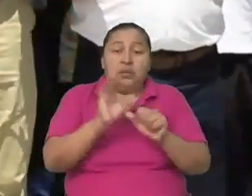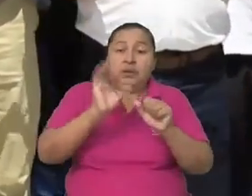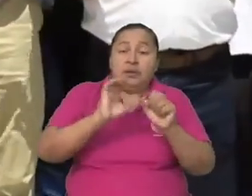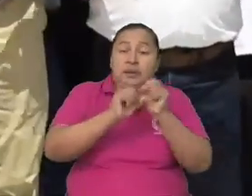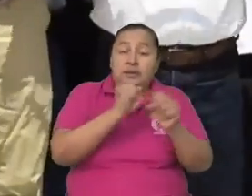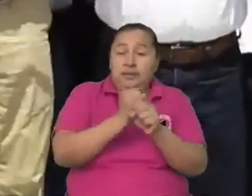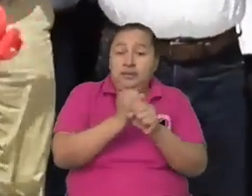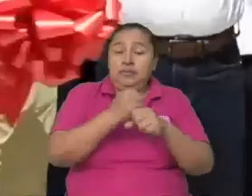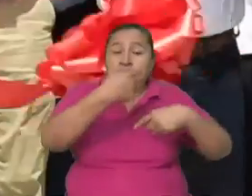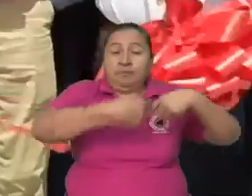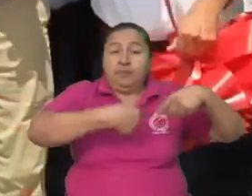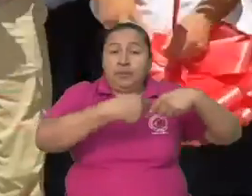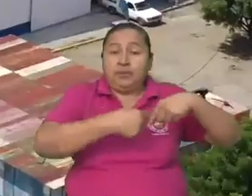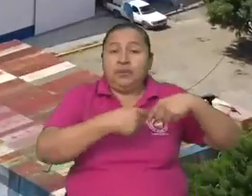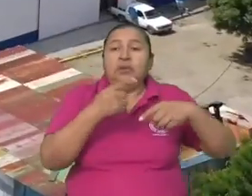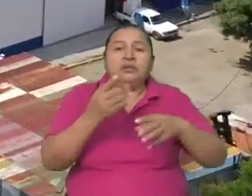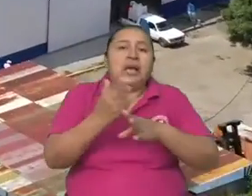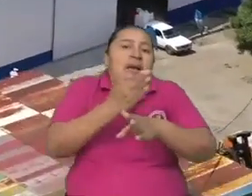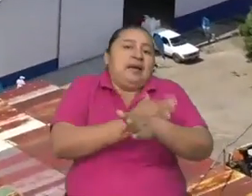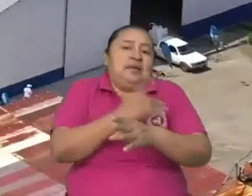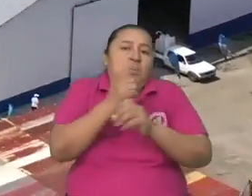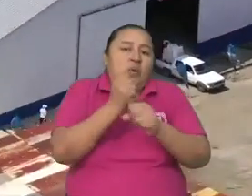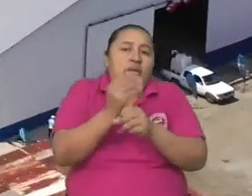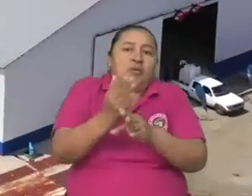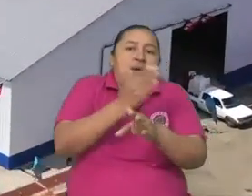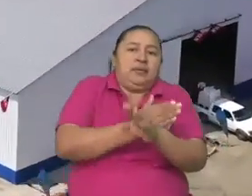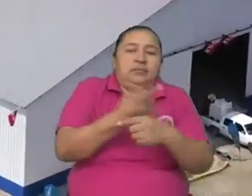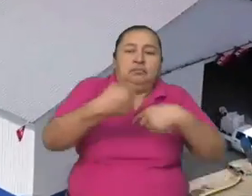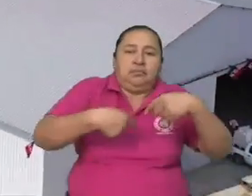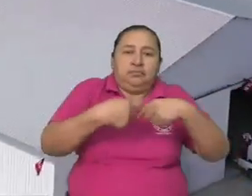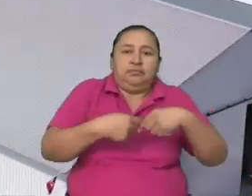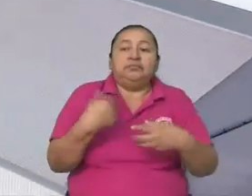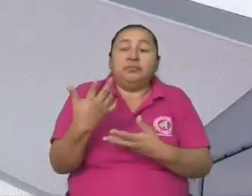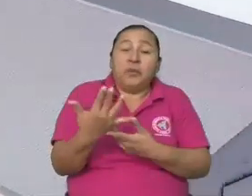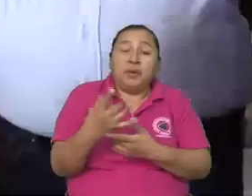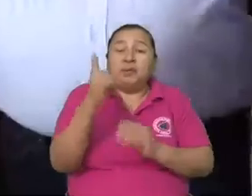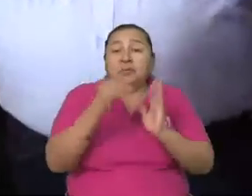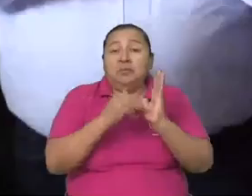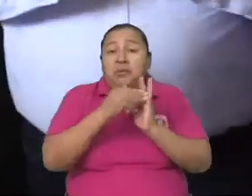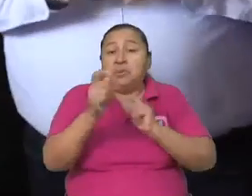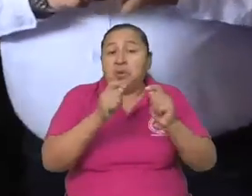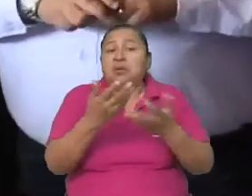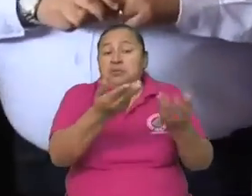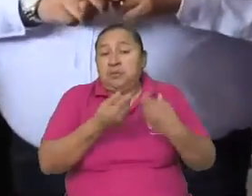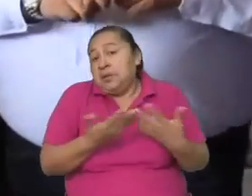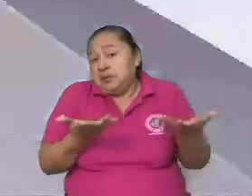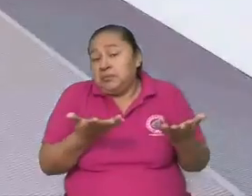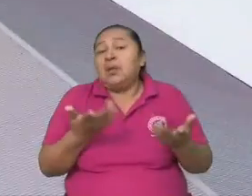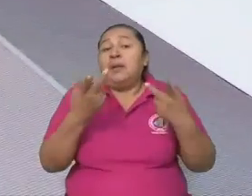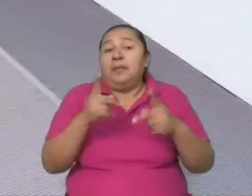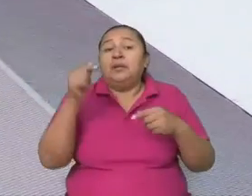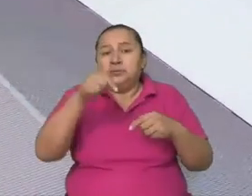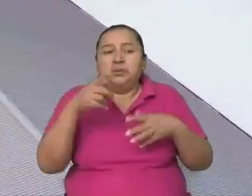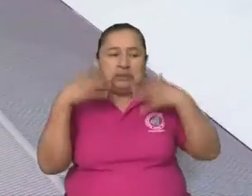pagan un año por adelantado. Ya ahorita estamos esperando el próximo millón de dólares que nos va a dar. Esto sin meter el servicio que le